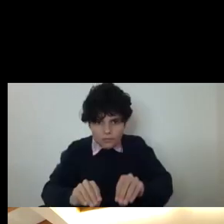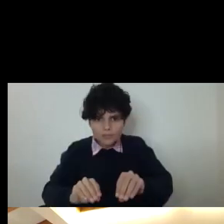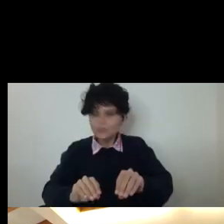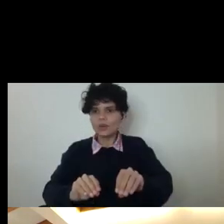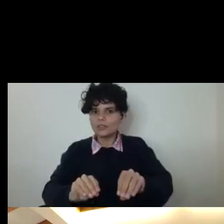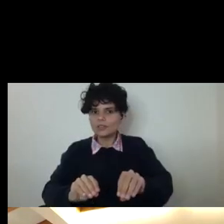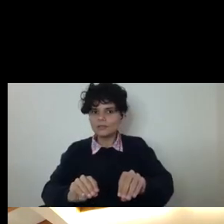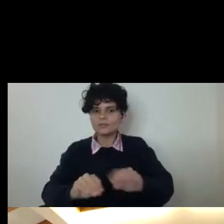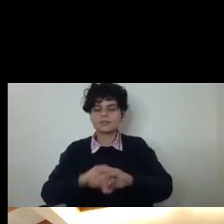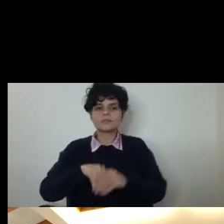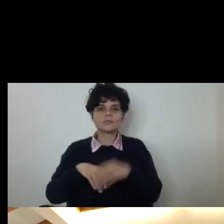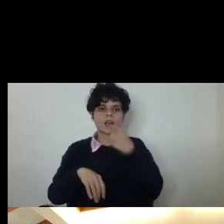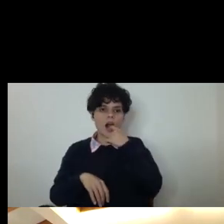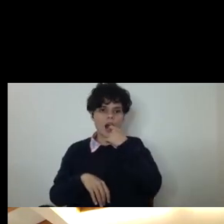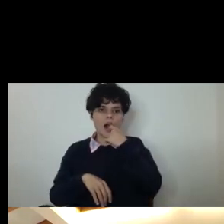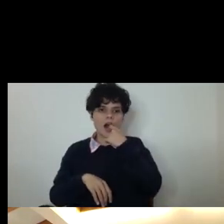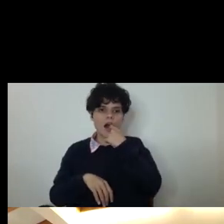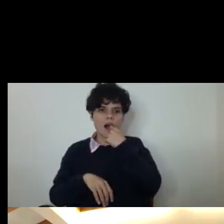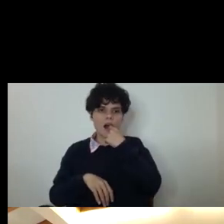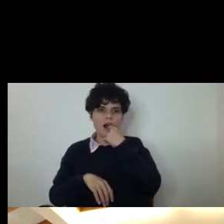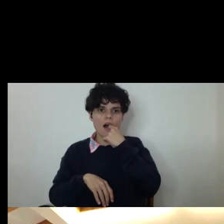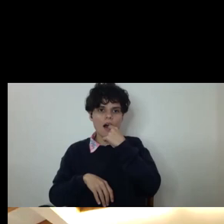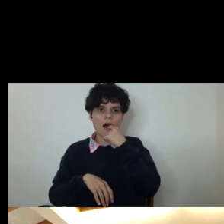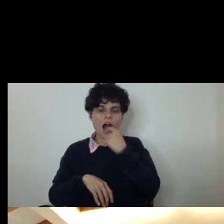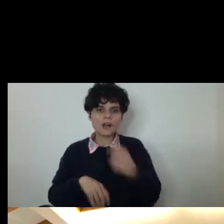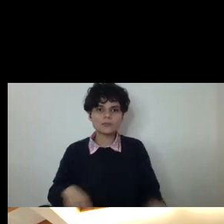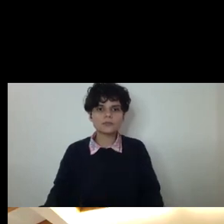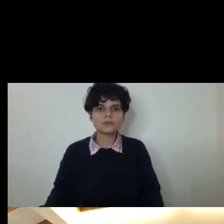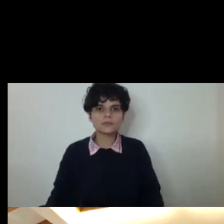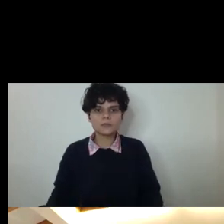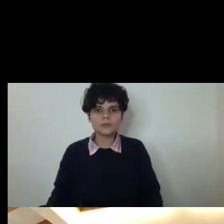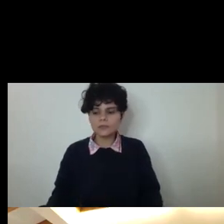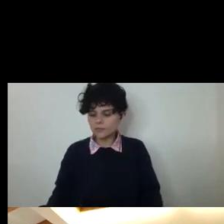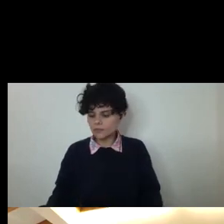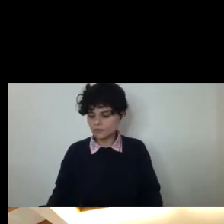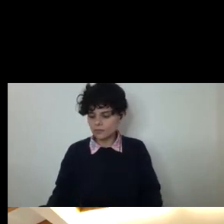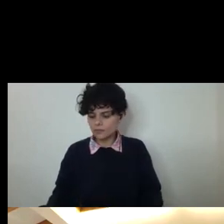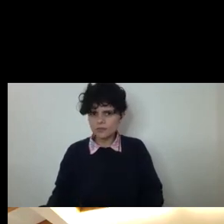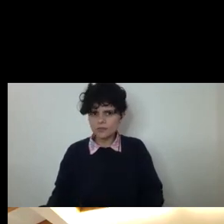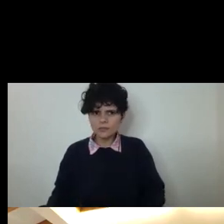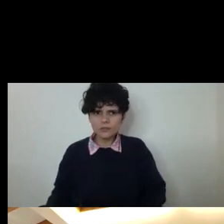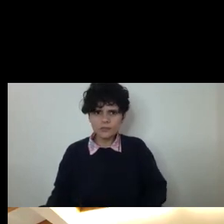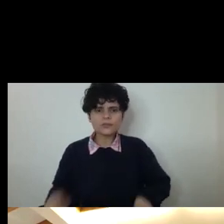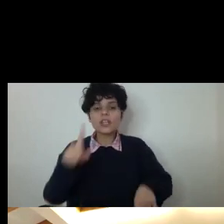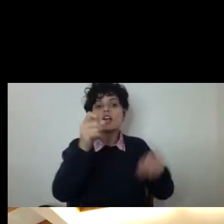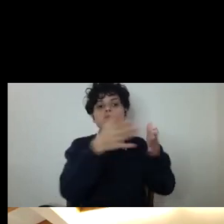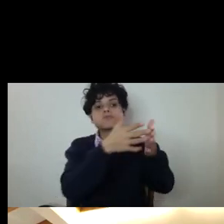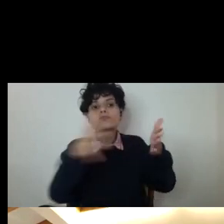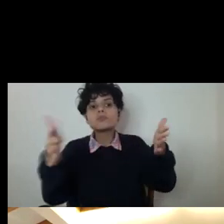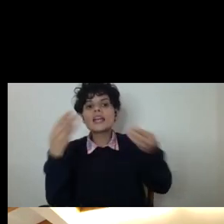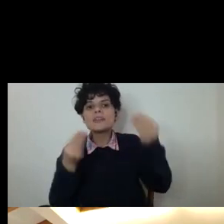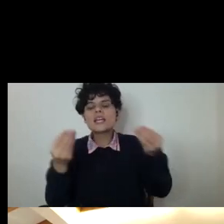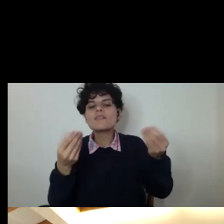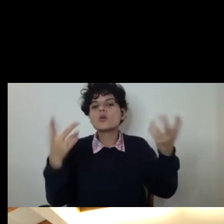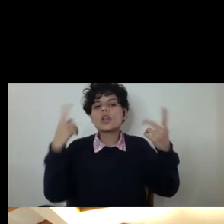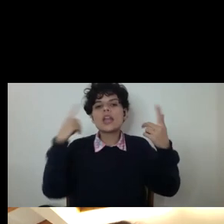También estudiamos qué pasaba con el remodelamiento de espinas dendríticas, y aquí hay una secuencia temporal hasta